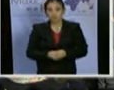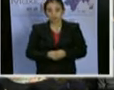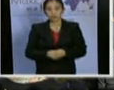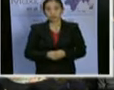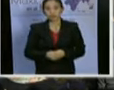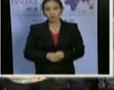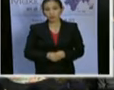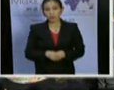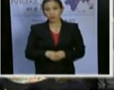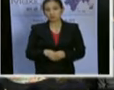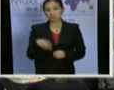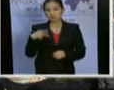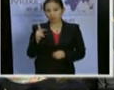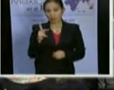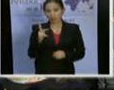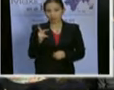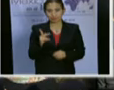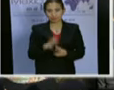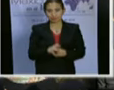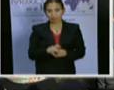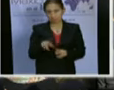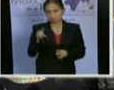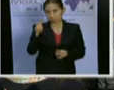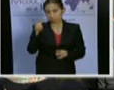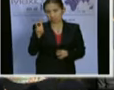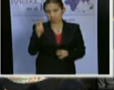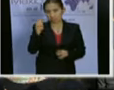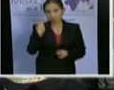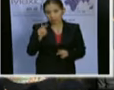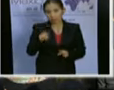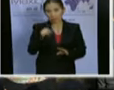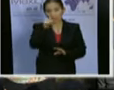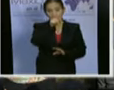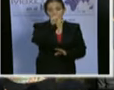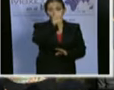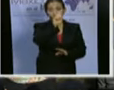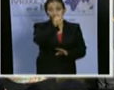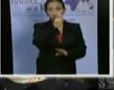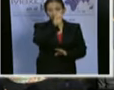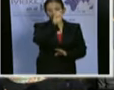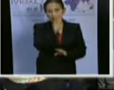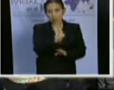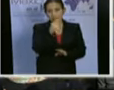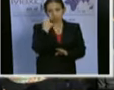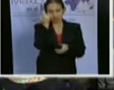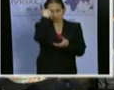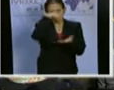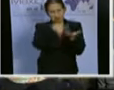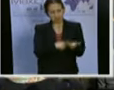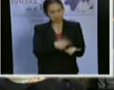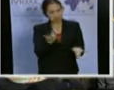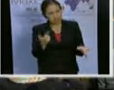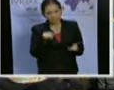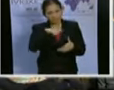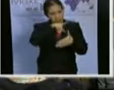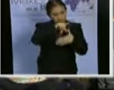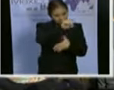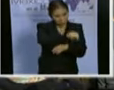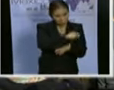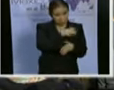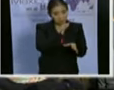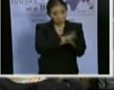Pero, y dicho esto, es verdad que incluso en Oxfam nos hacíamos esta pregunta. En América Latina